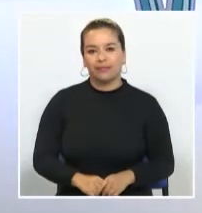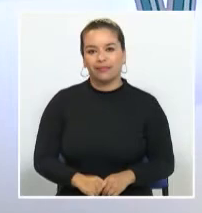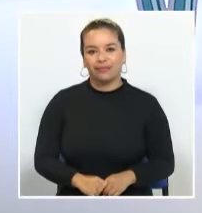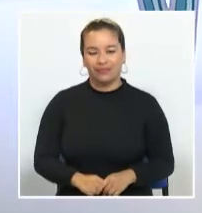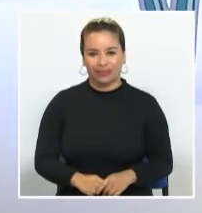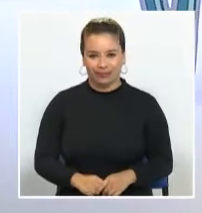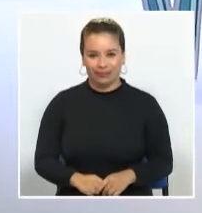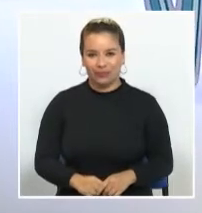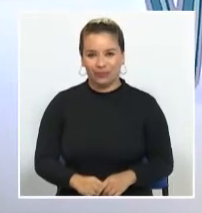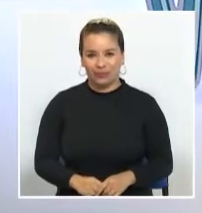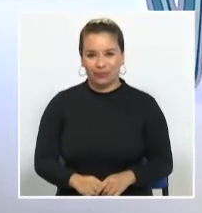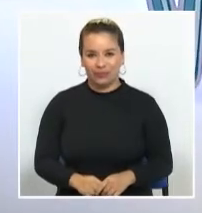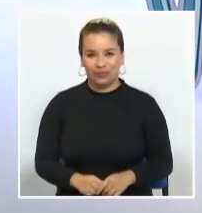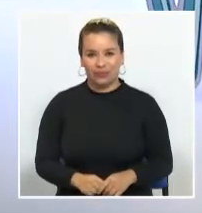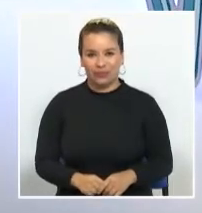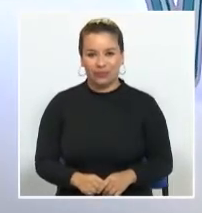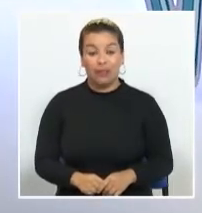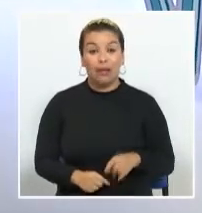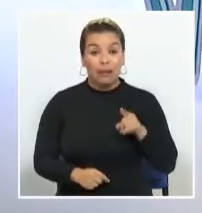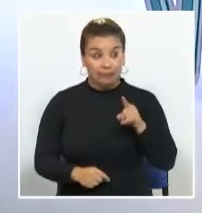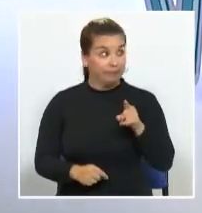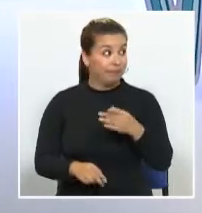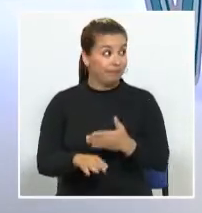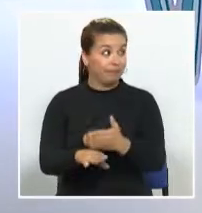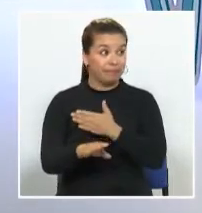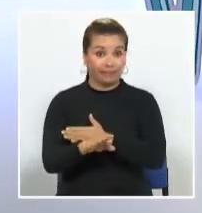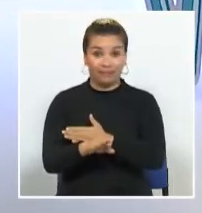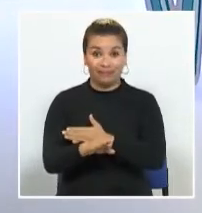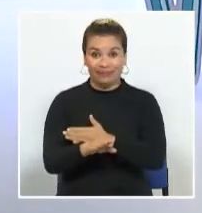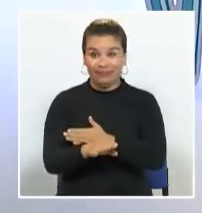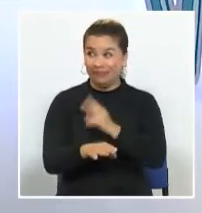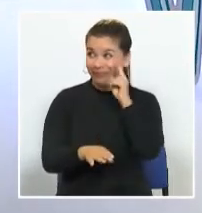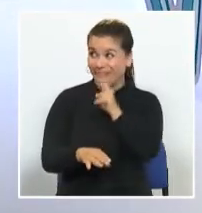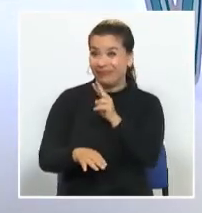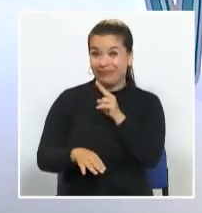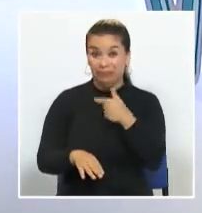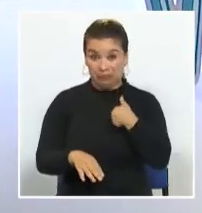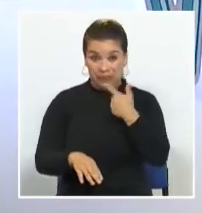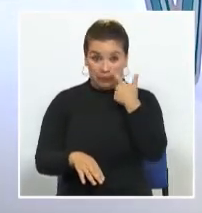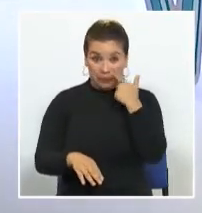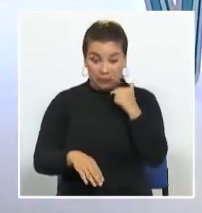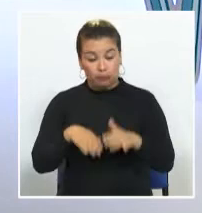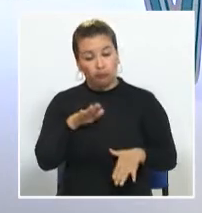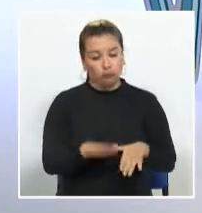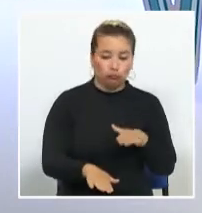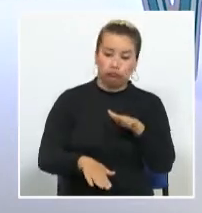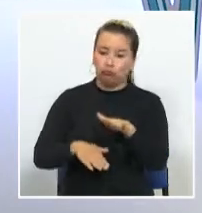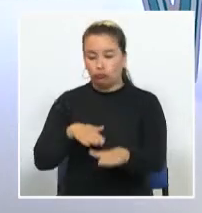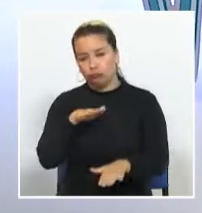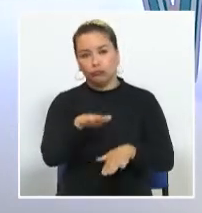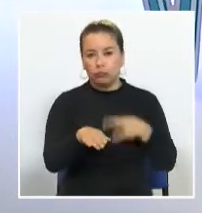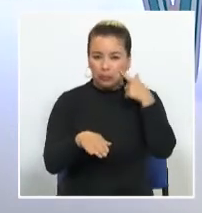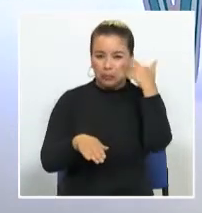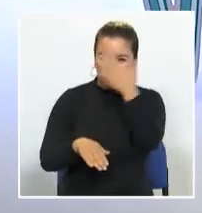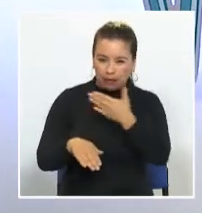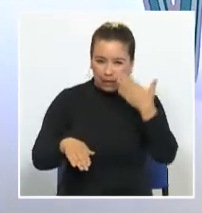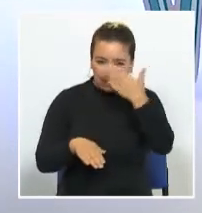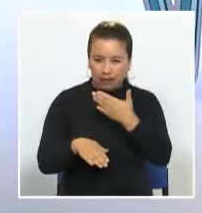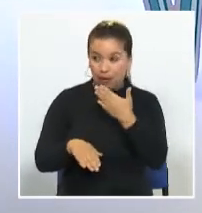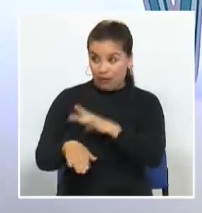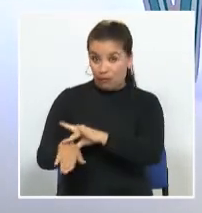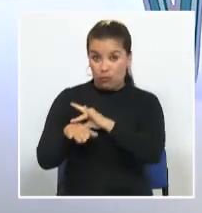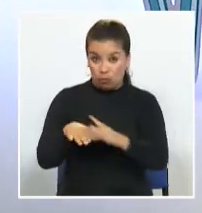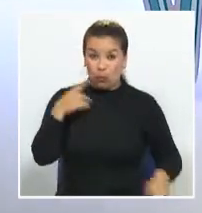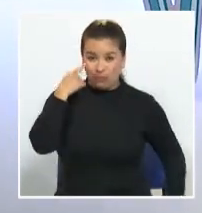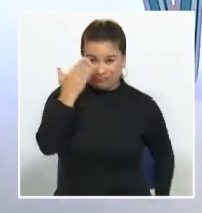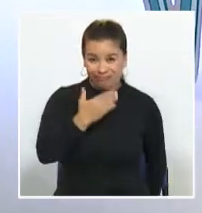Bueno, ustedes veían ahorita que mi padre se sometió a una prueba de esfuerzo y a unos exámenes que el doctor le hizo y